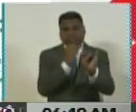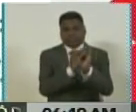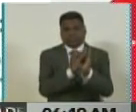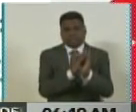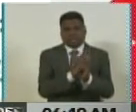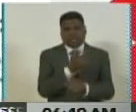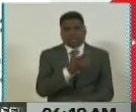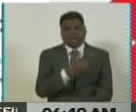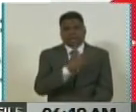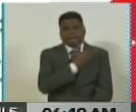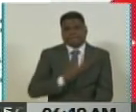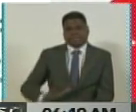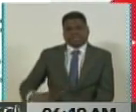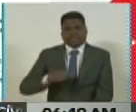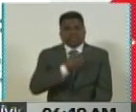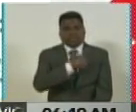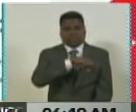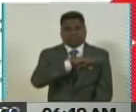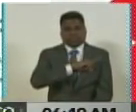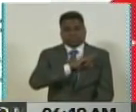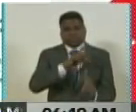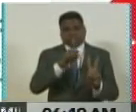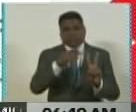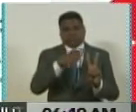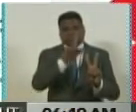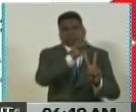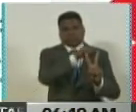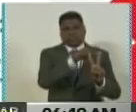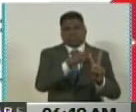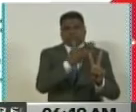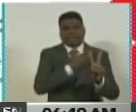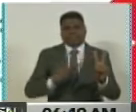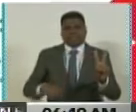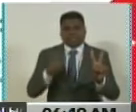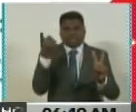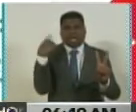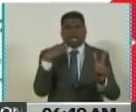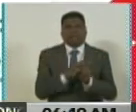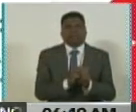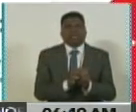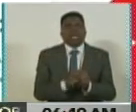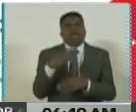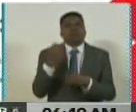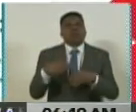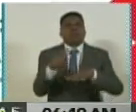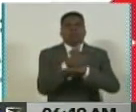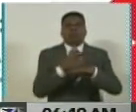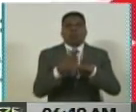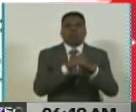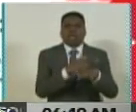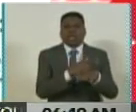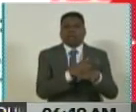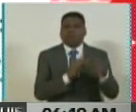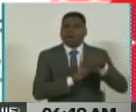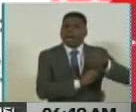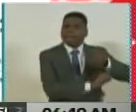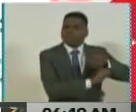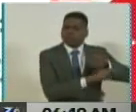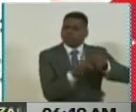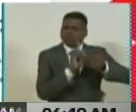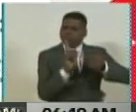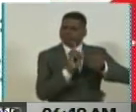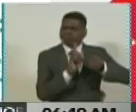expresidente Zapatero, al expresidente Samper, los menciona como agentes del gobierno. Quizás pues en